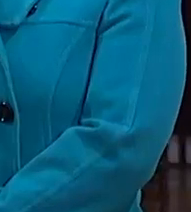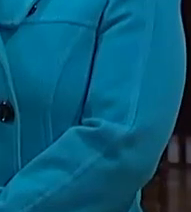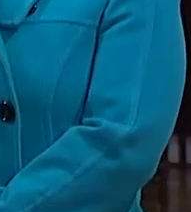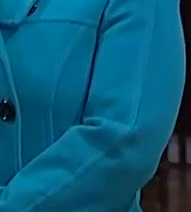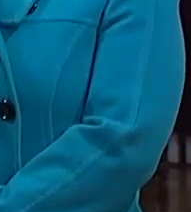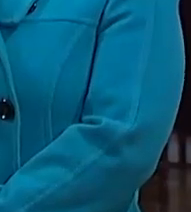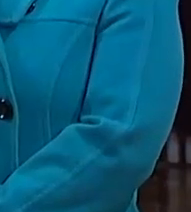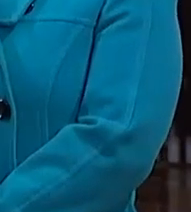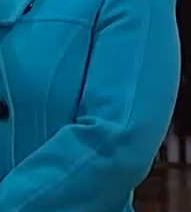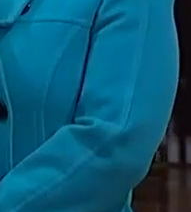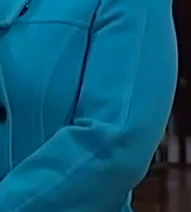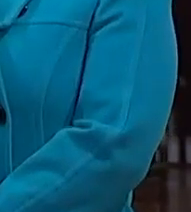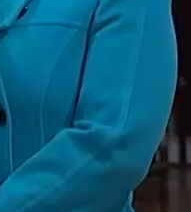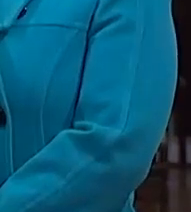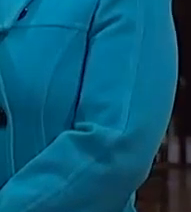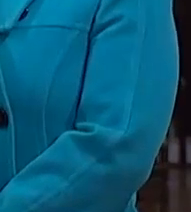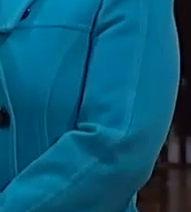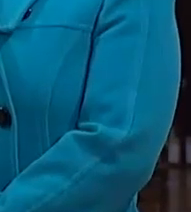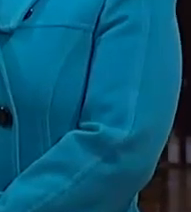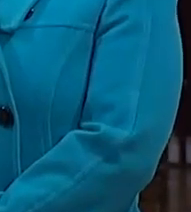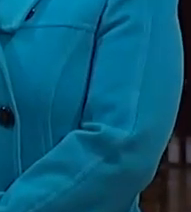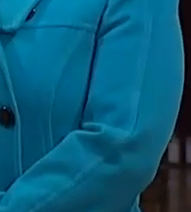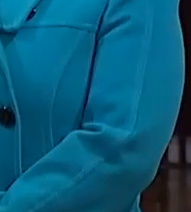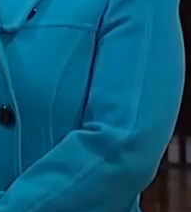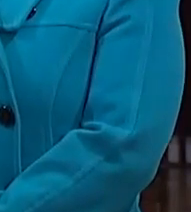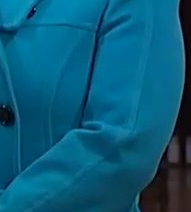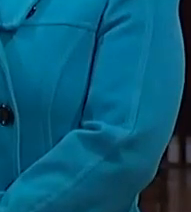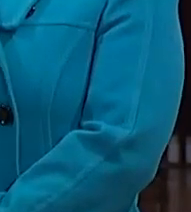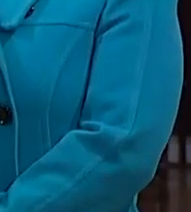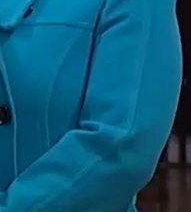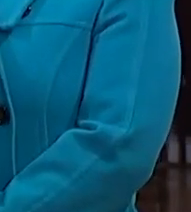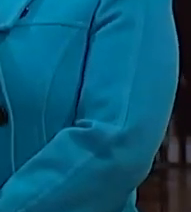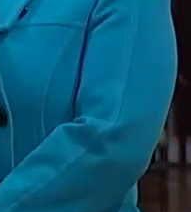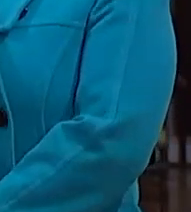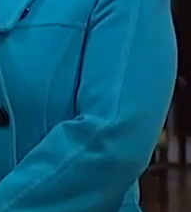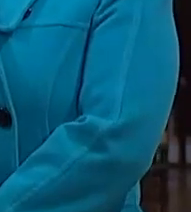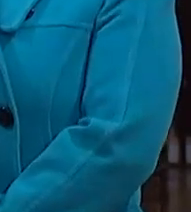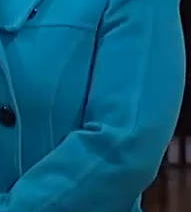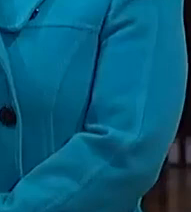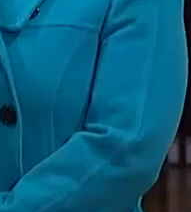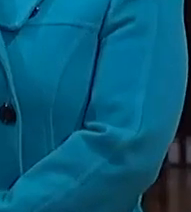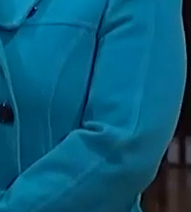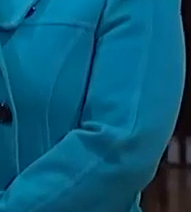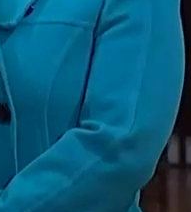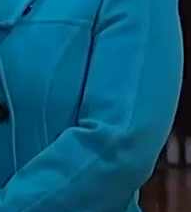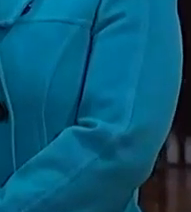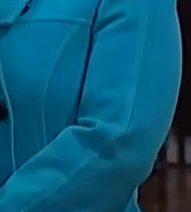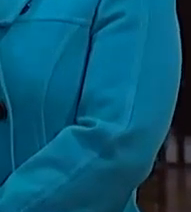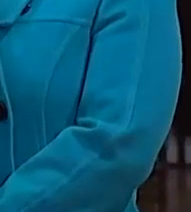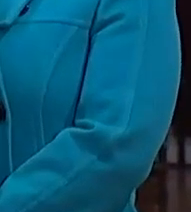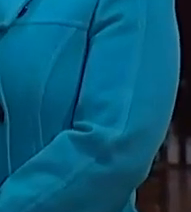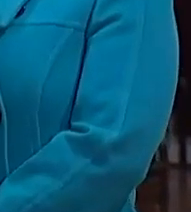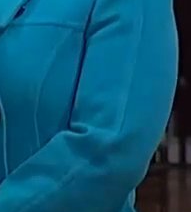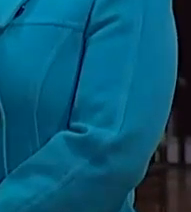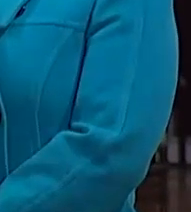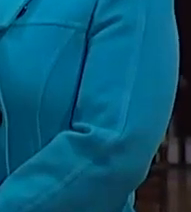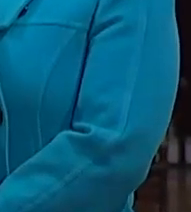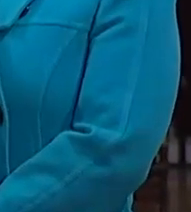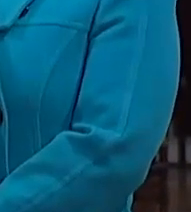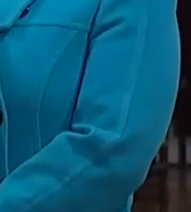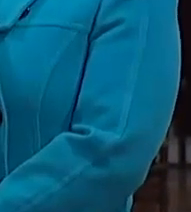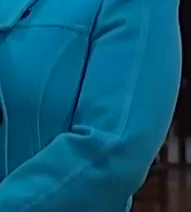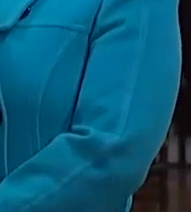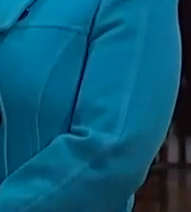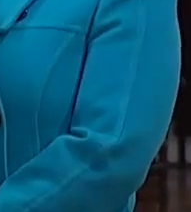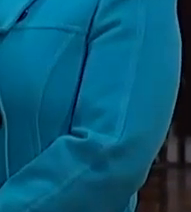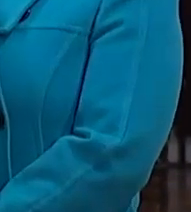el directorio de codelco ha tomado la decisión de avanzar hacia el cese de sus operaciones en la